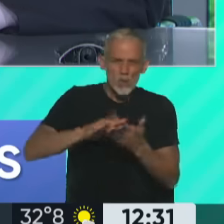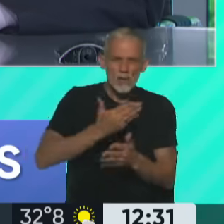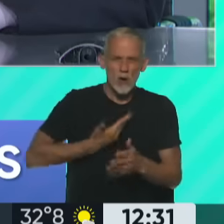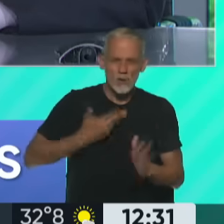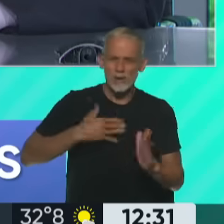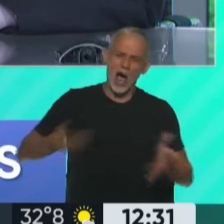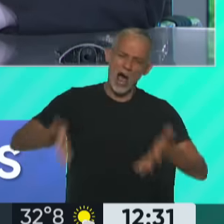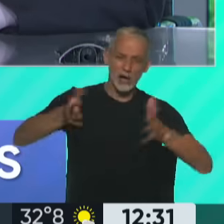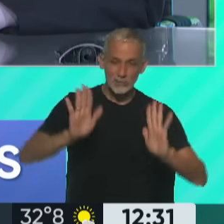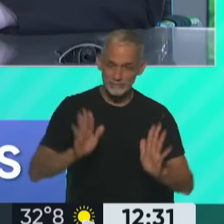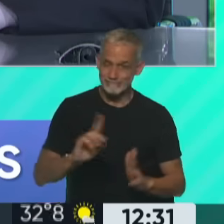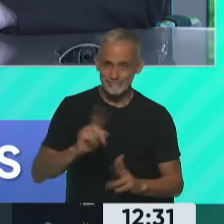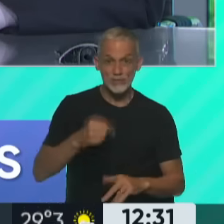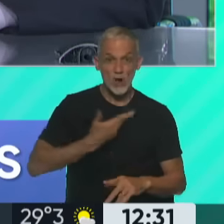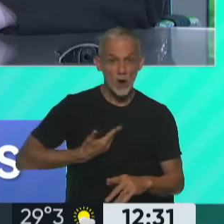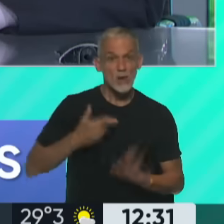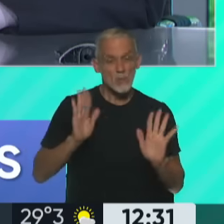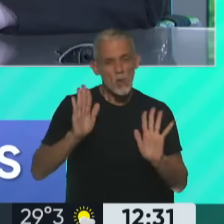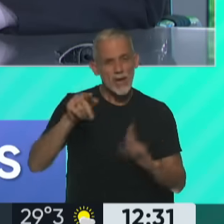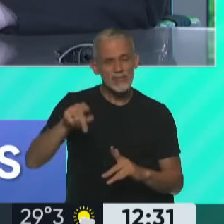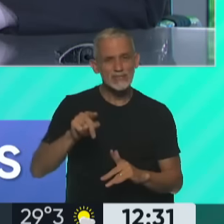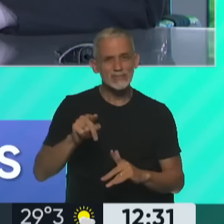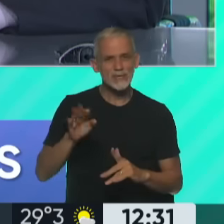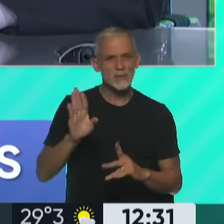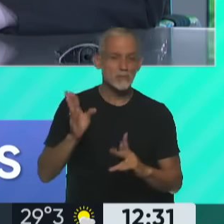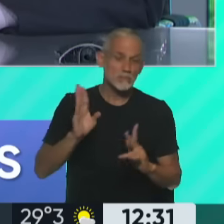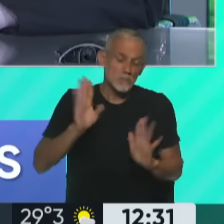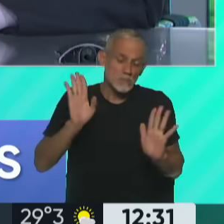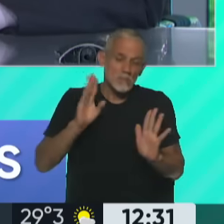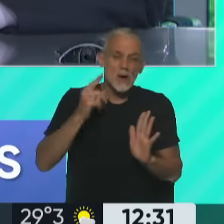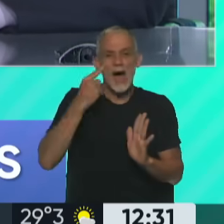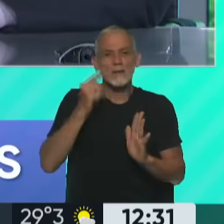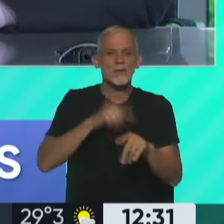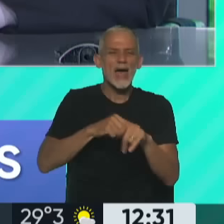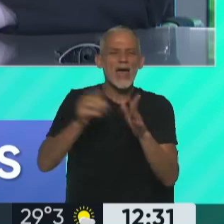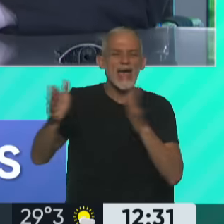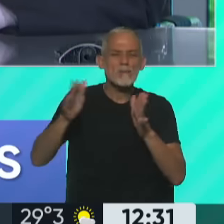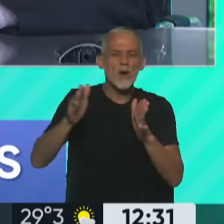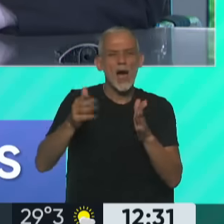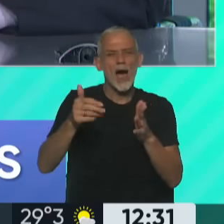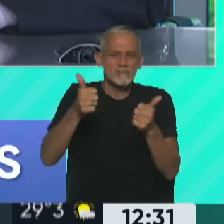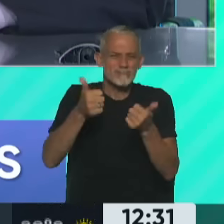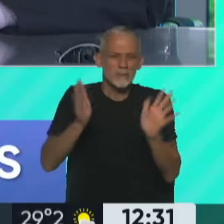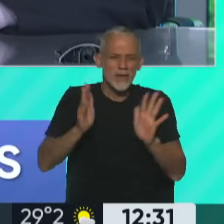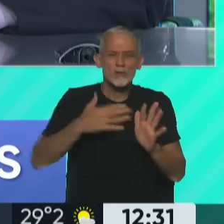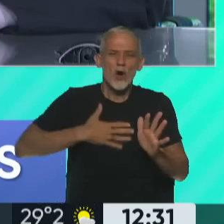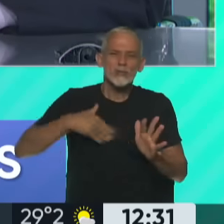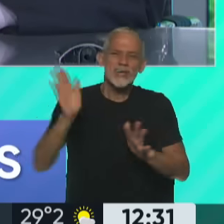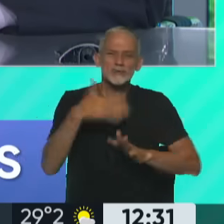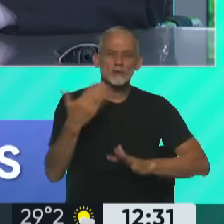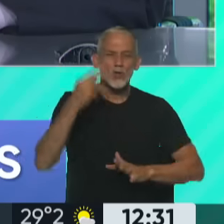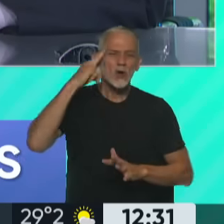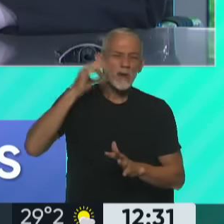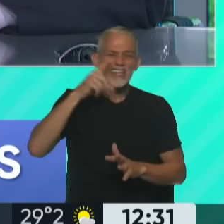gobierno, más allá que este gobierno pues sí podrá ser que tenga esa suerte de primavera o luna de miel que dicen, de 90 a 100 días,